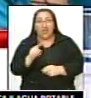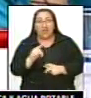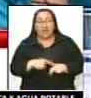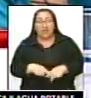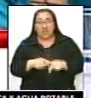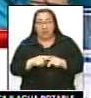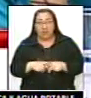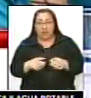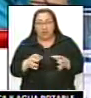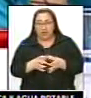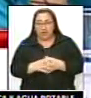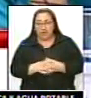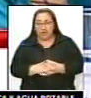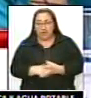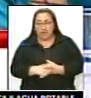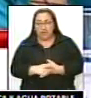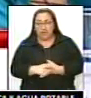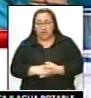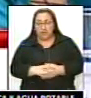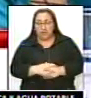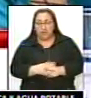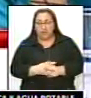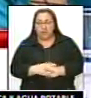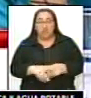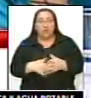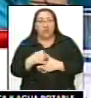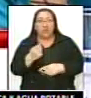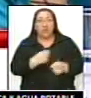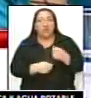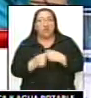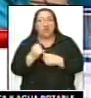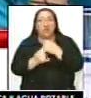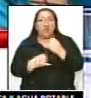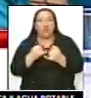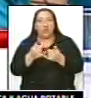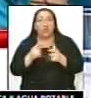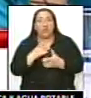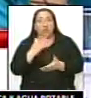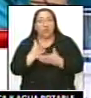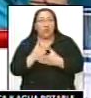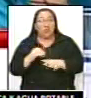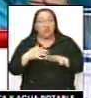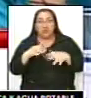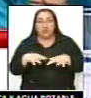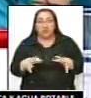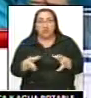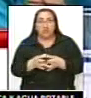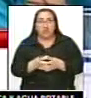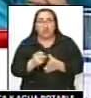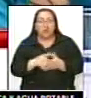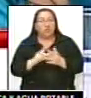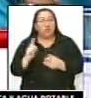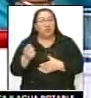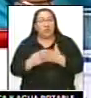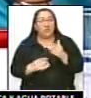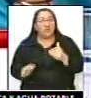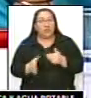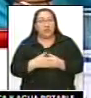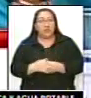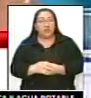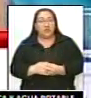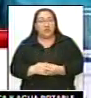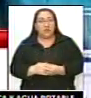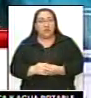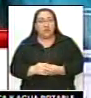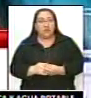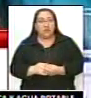depende de los mercados internacionales. Cuando hay mucha turbulencia, lo primero que se cierra es